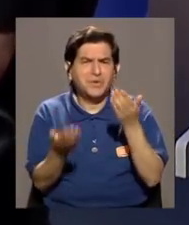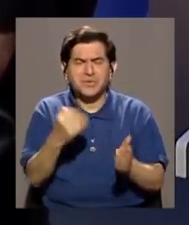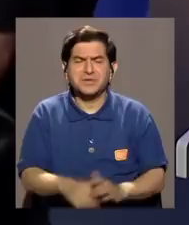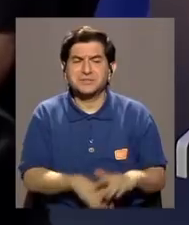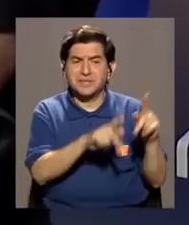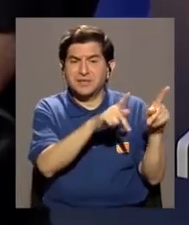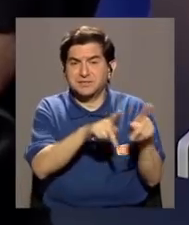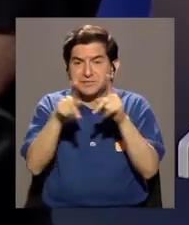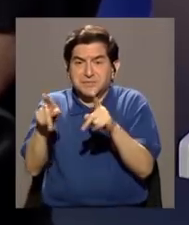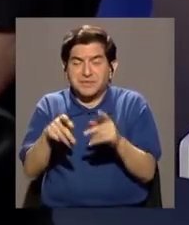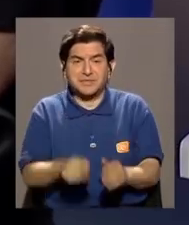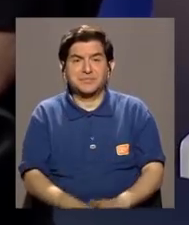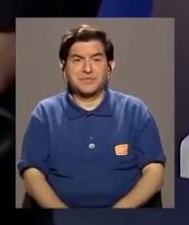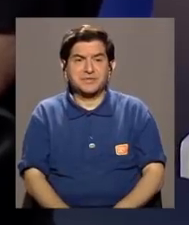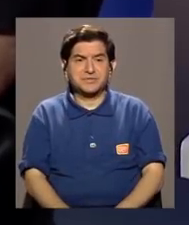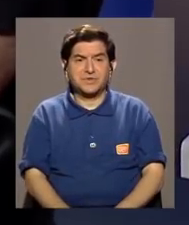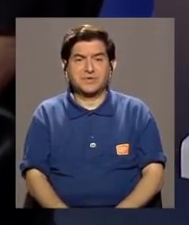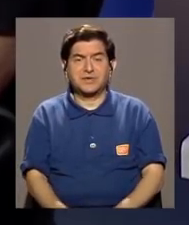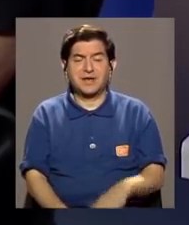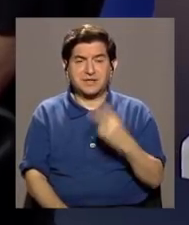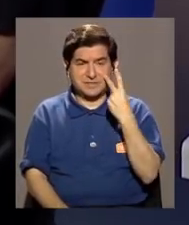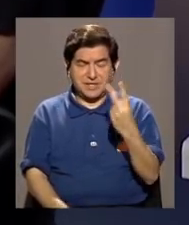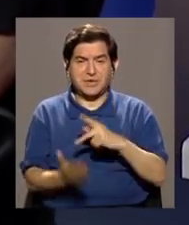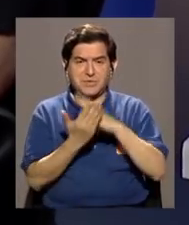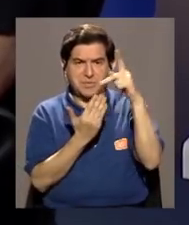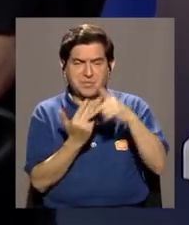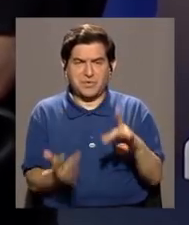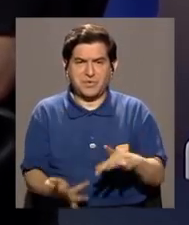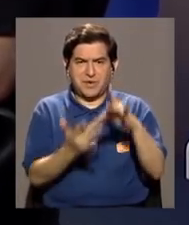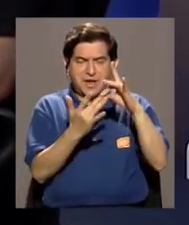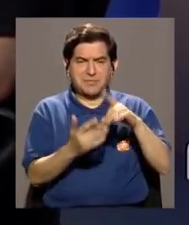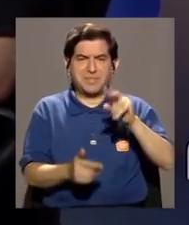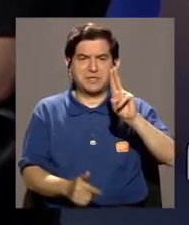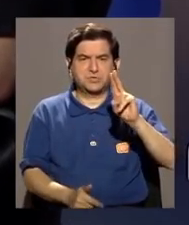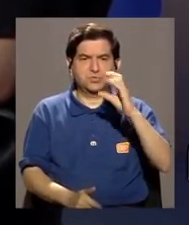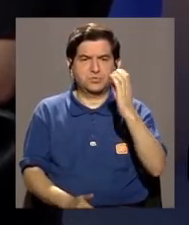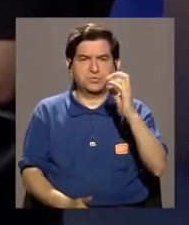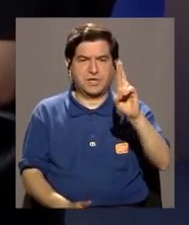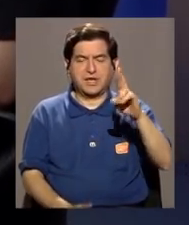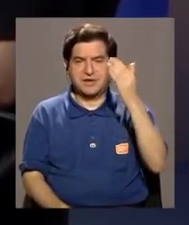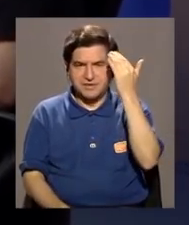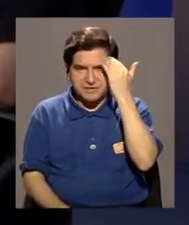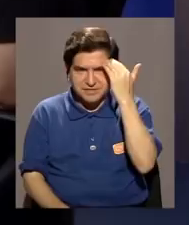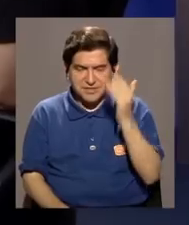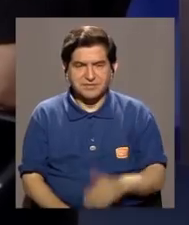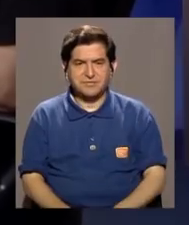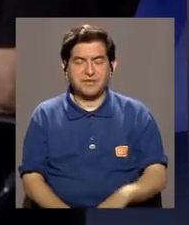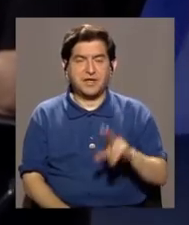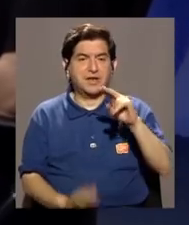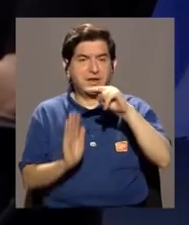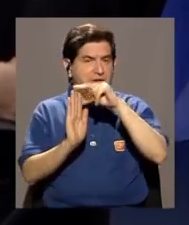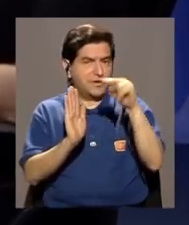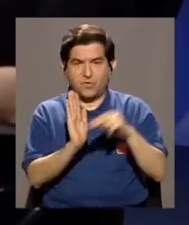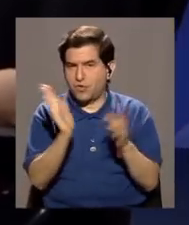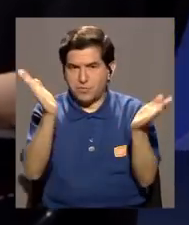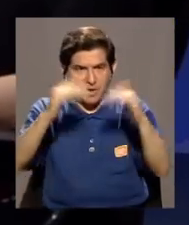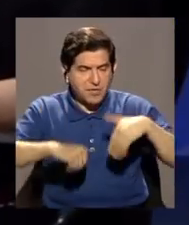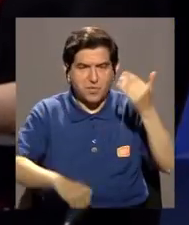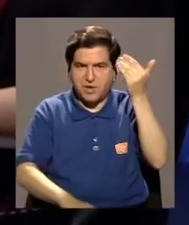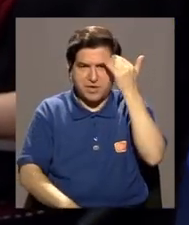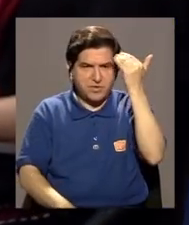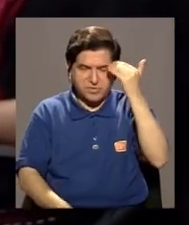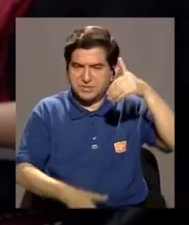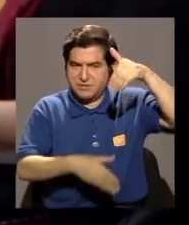todo para las personas que sí en especial es universidad de costa rica es importante que sepan que al no estar normado no se sabe en qué